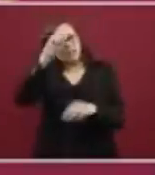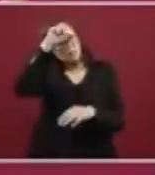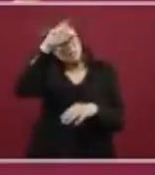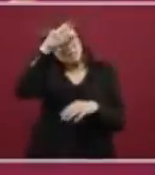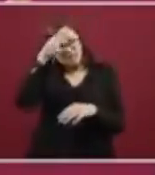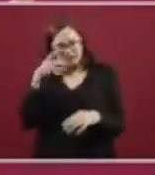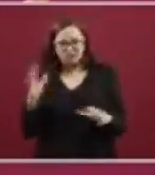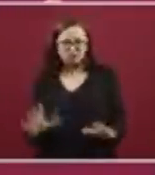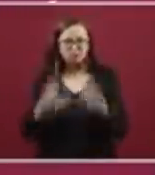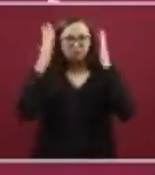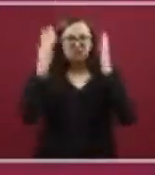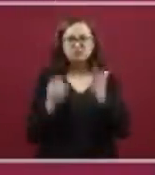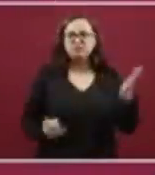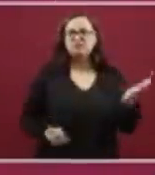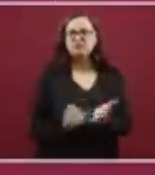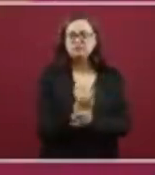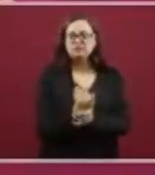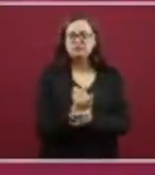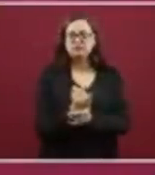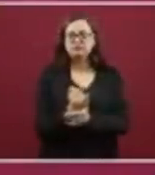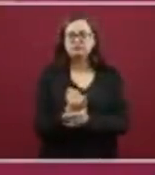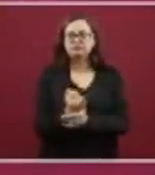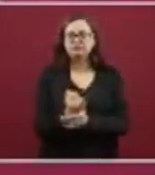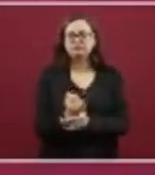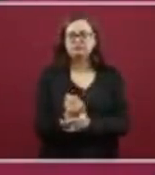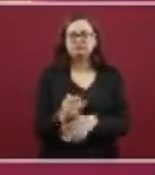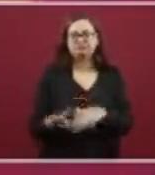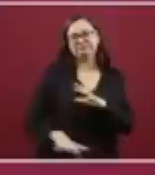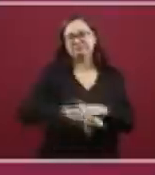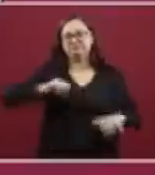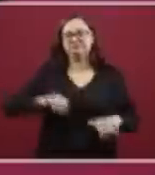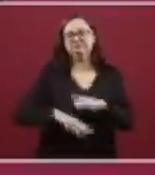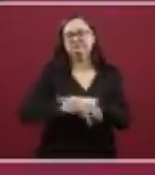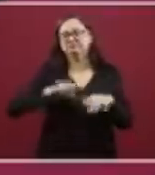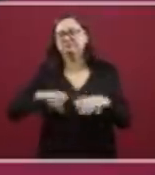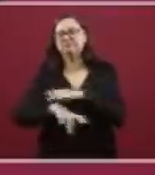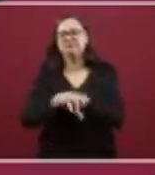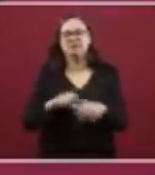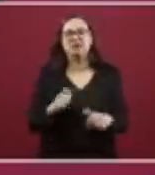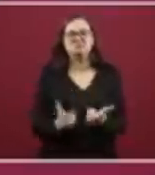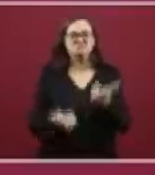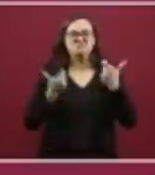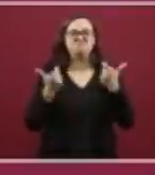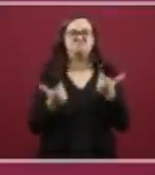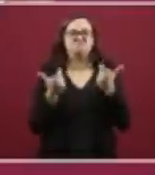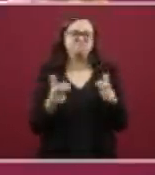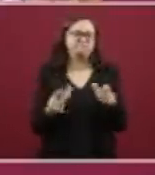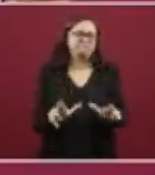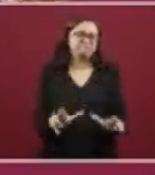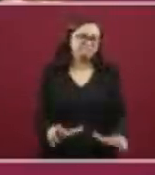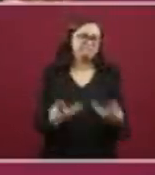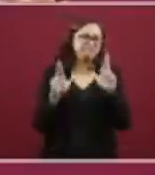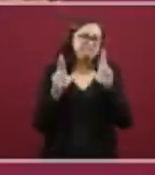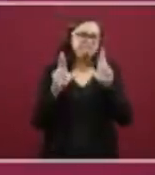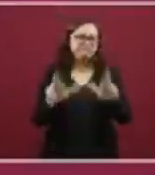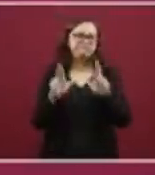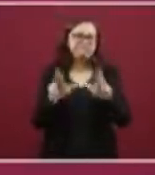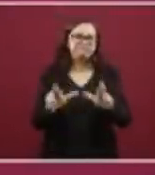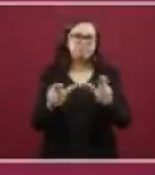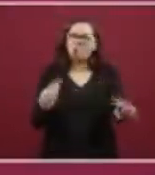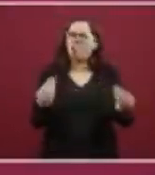importante es producir riqueza y además va a haber empleos.